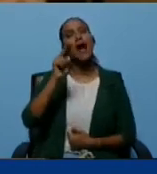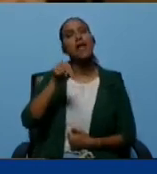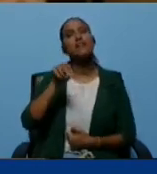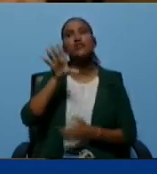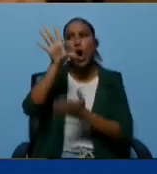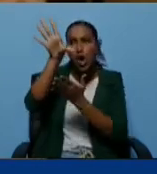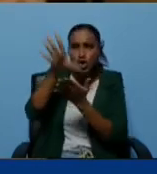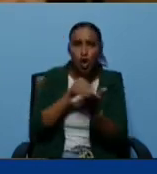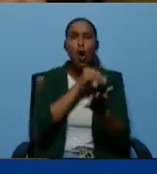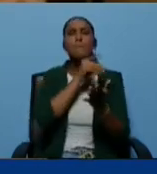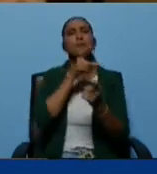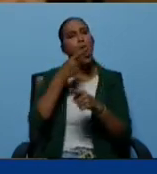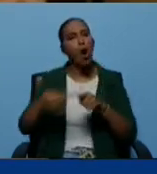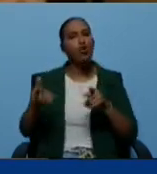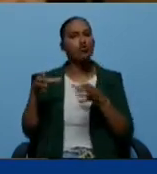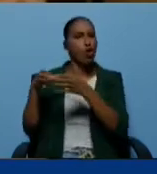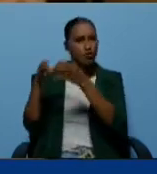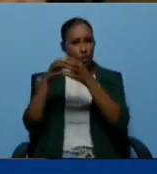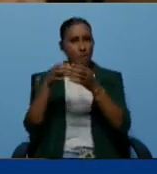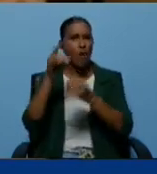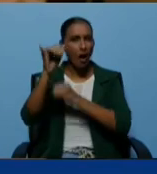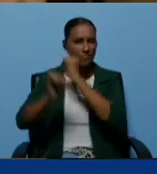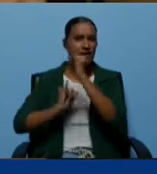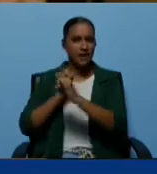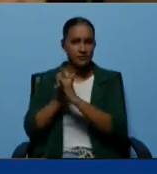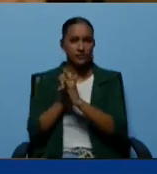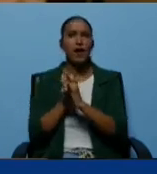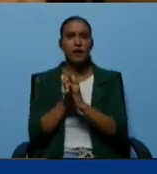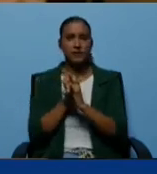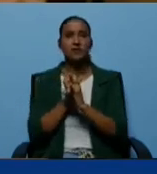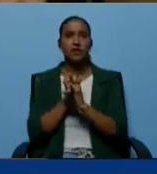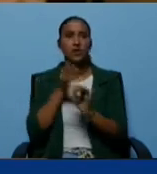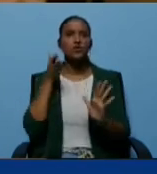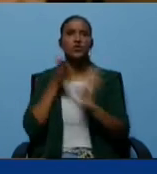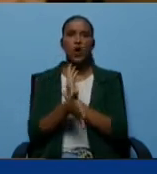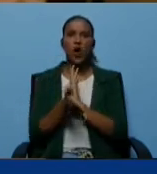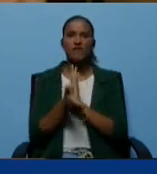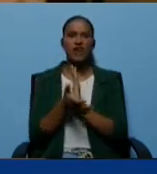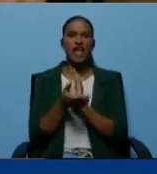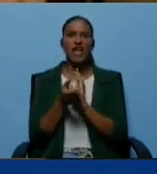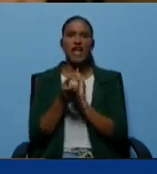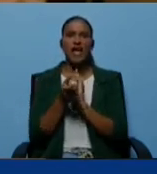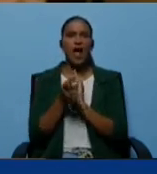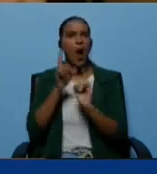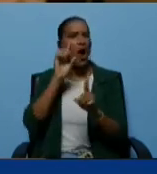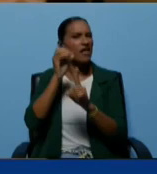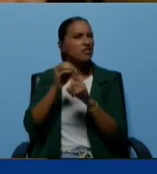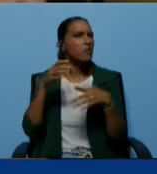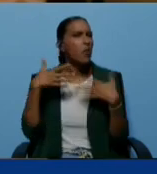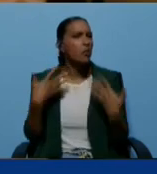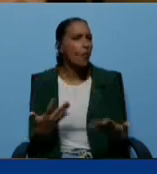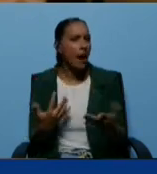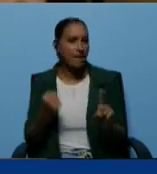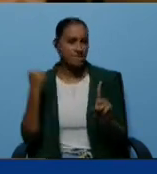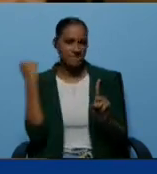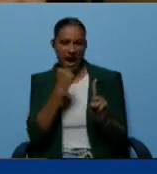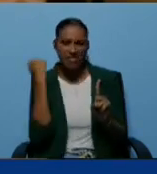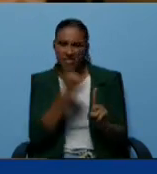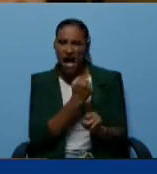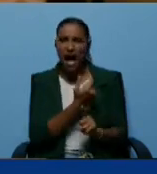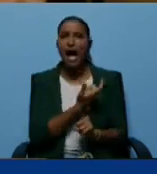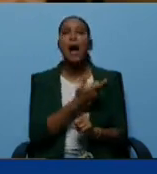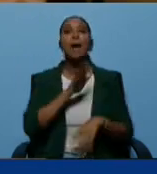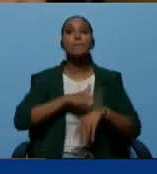odio supremacista blanco de extrema derecha que se dedicó a aterrorizar y matar primero a afrodescendientes y después a